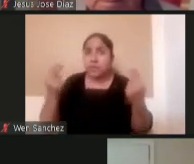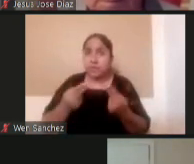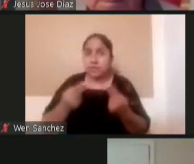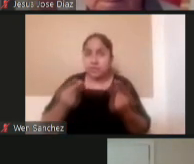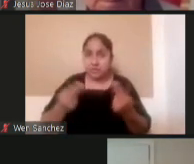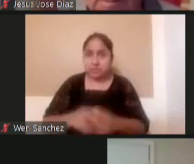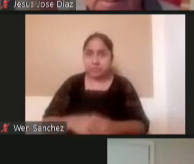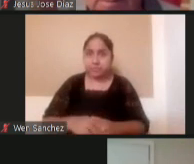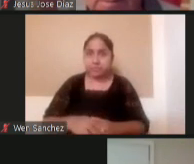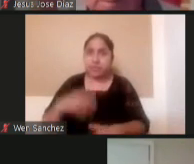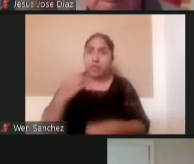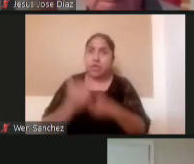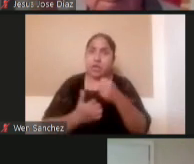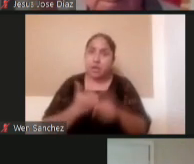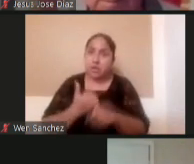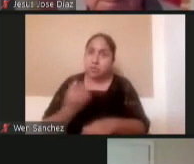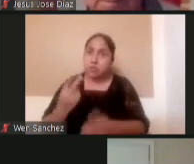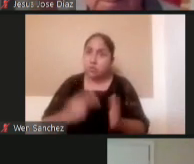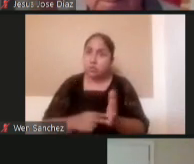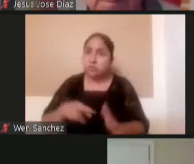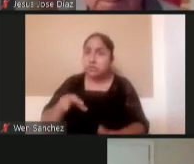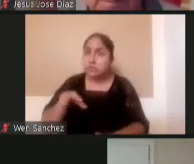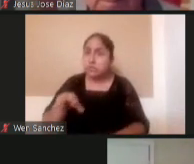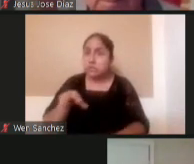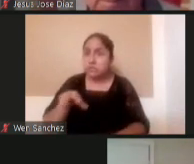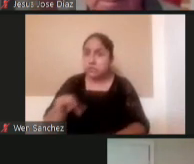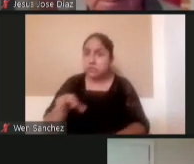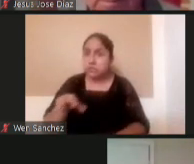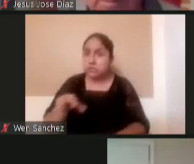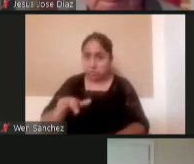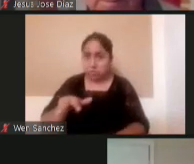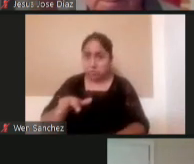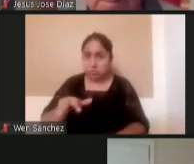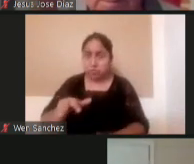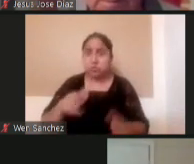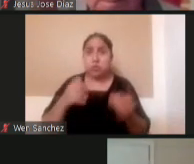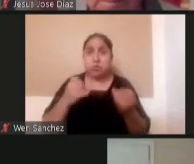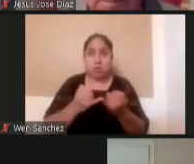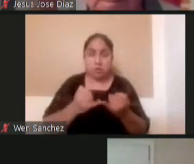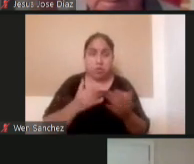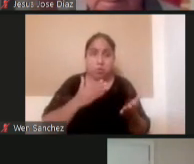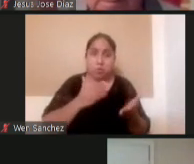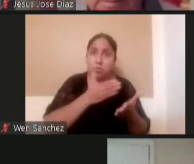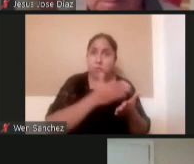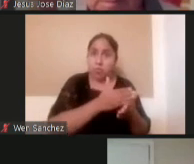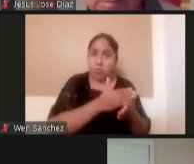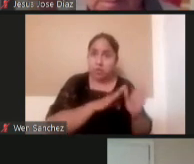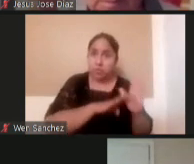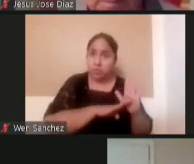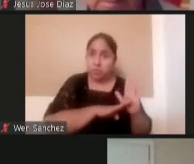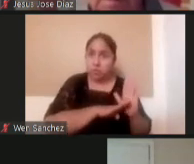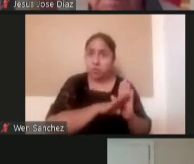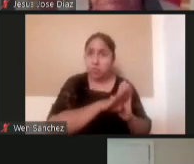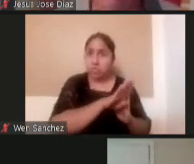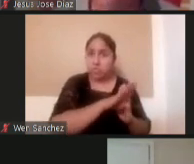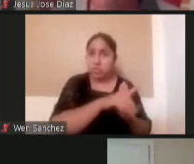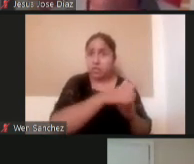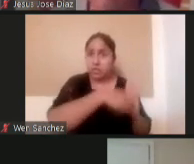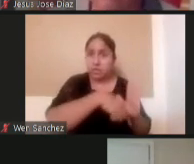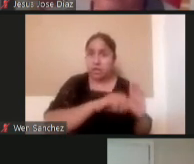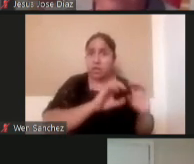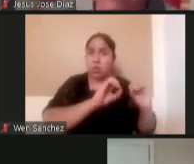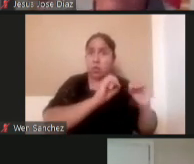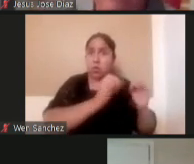año 2018 solicitamos a esta administración, a Desarrollo Urbano, por escrito la ficha técnica que muestre